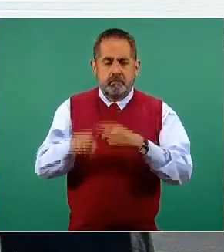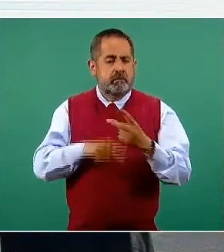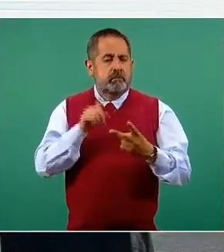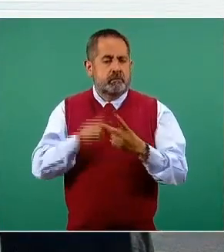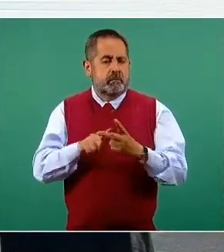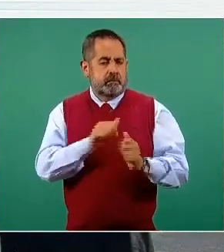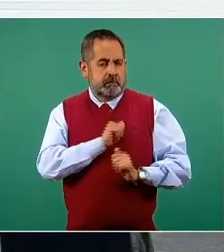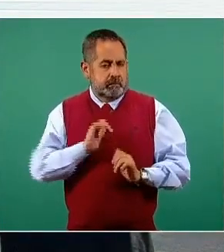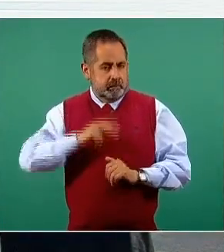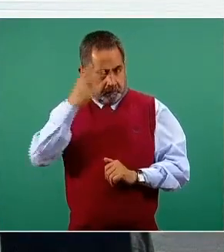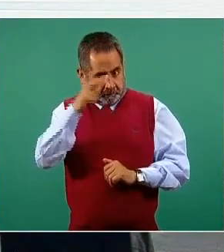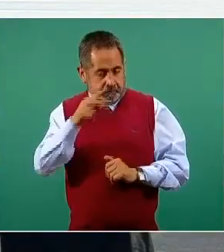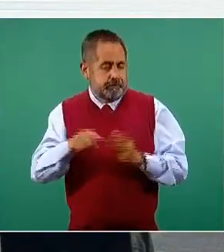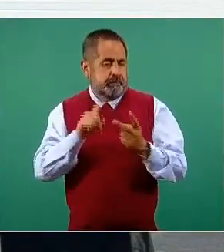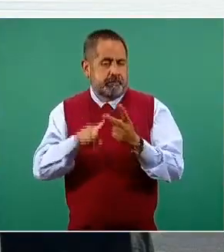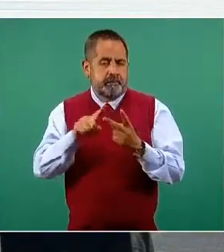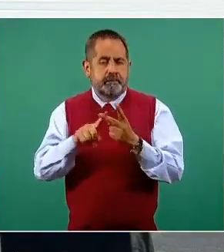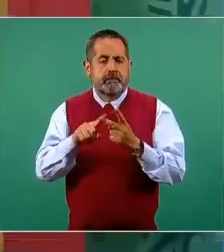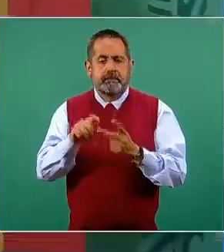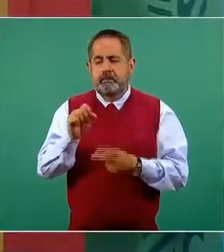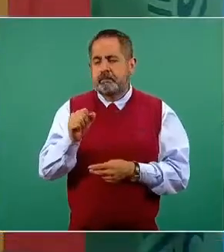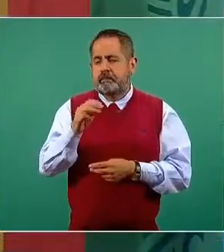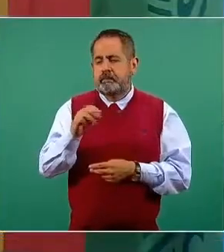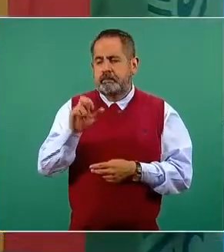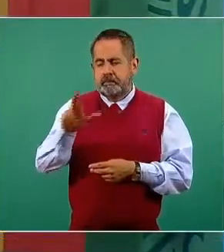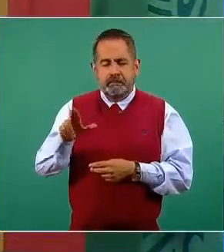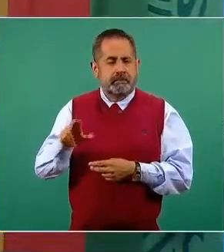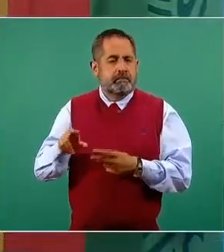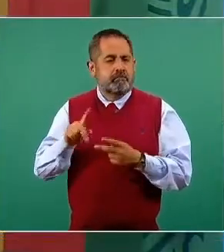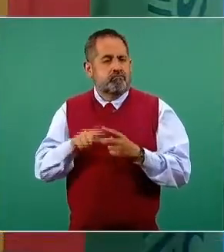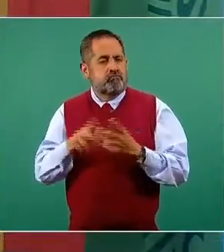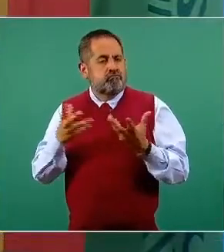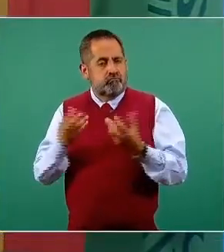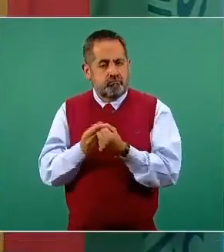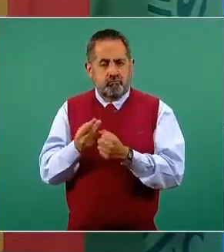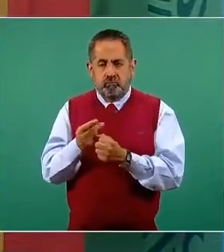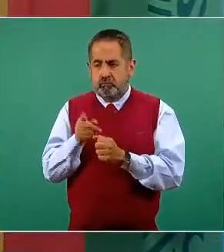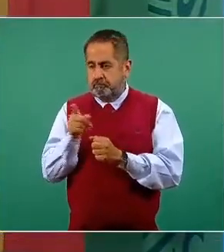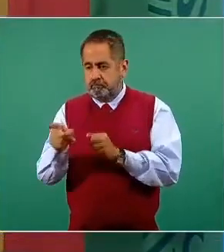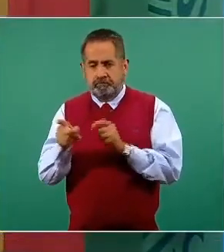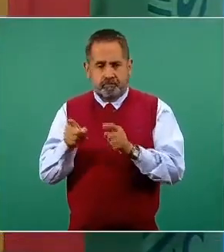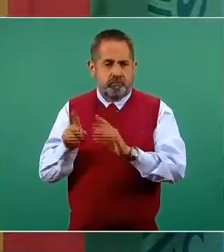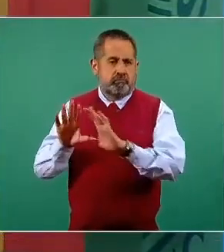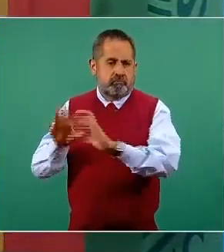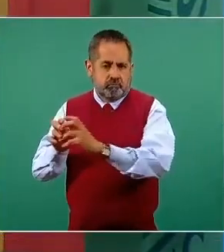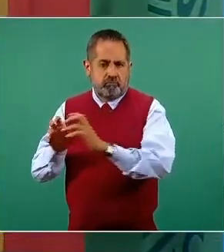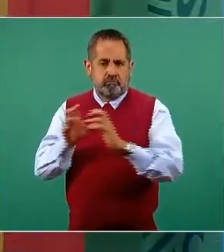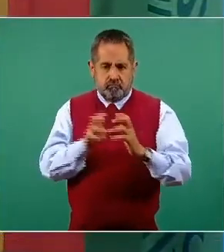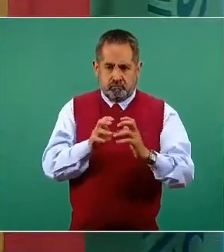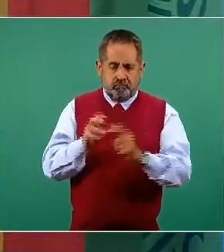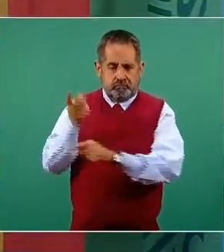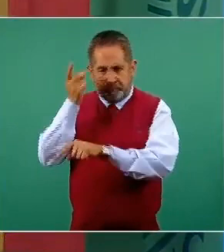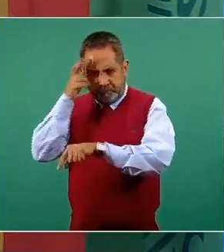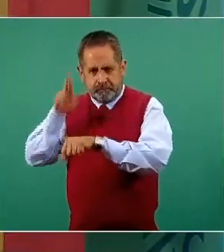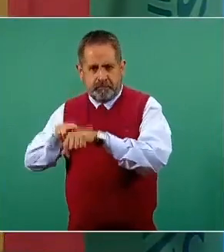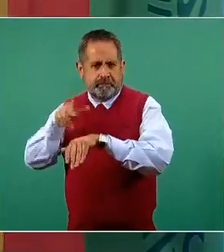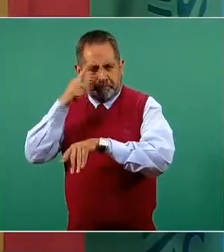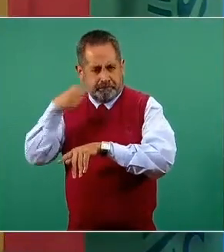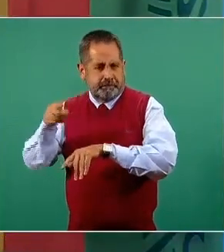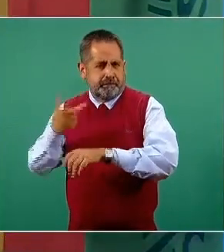el Ejército Mexicano y la Secretaría de Marina, la Armada de México, tienen sus correspondientes direcciones de